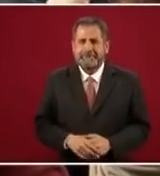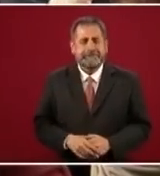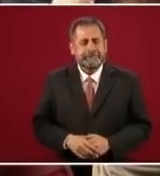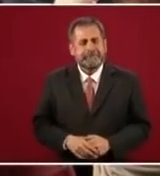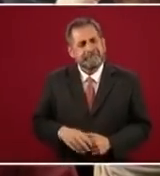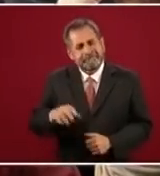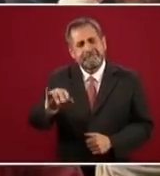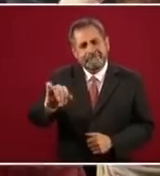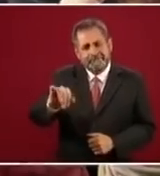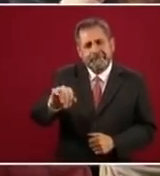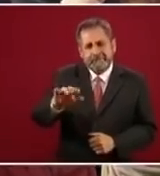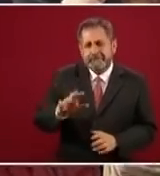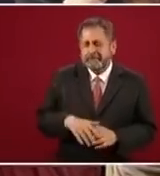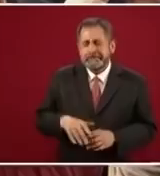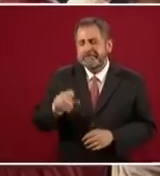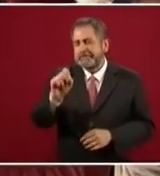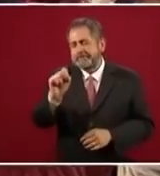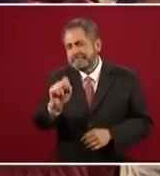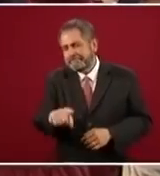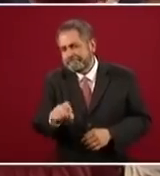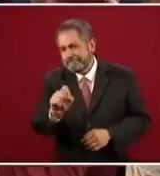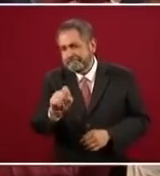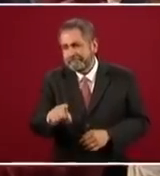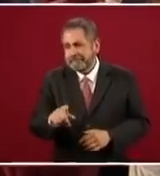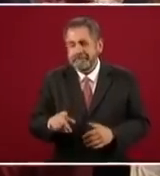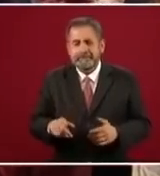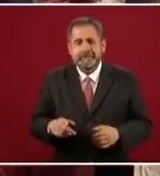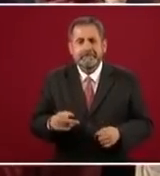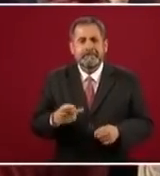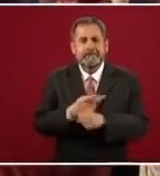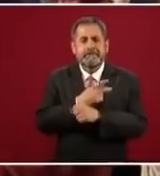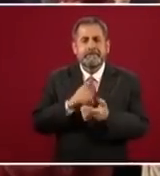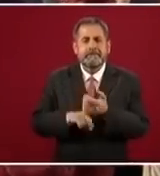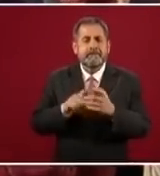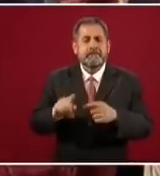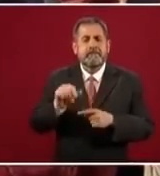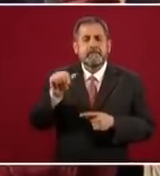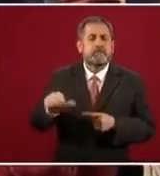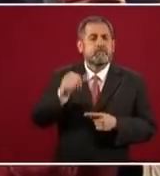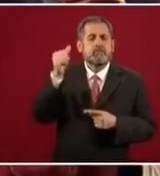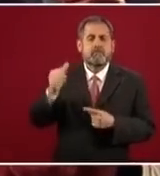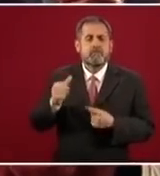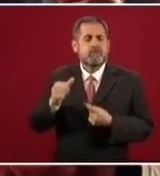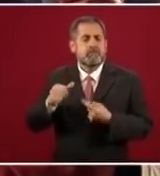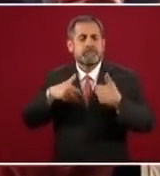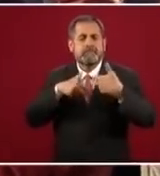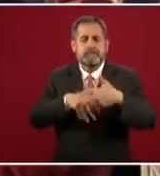Sí, son los mismos que han participado en otras caravanas.